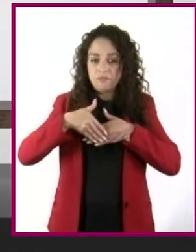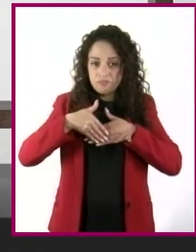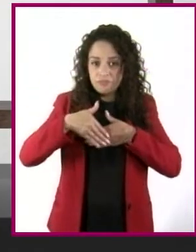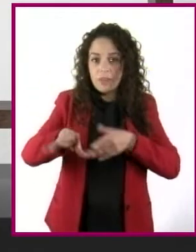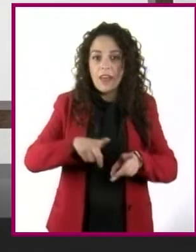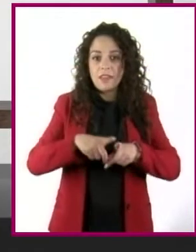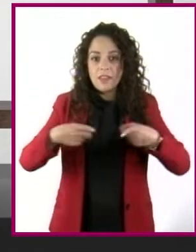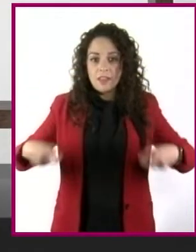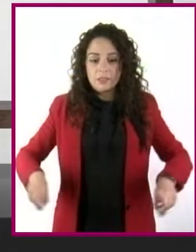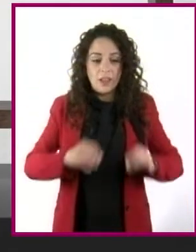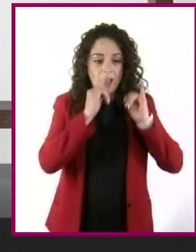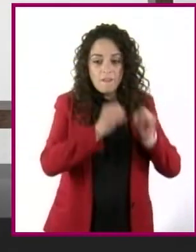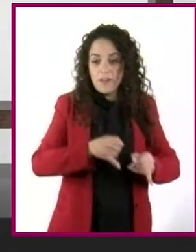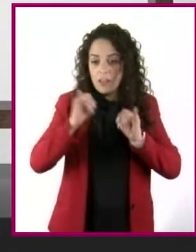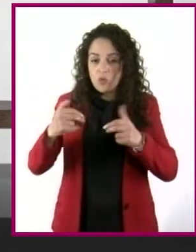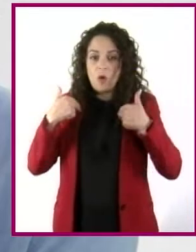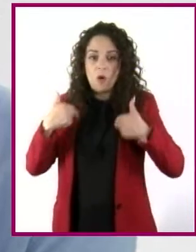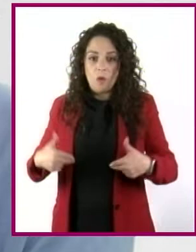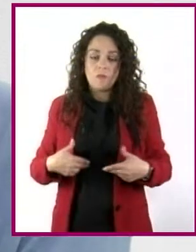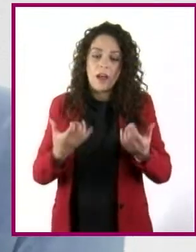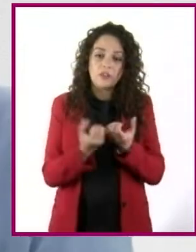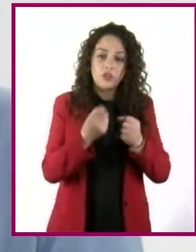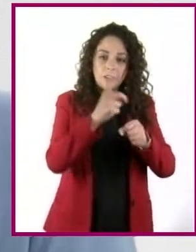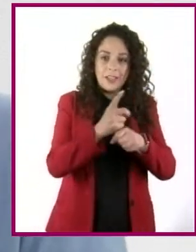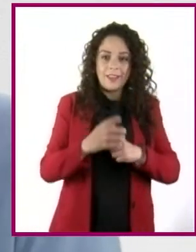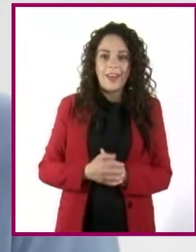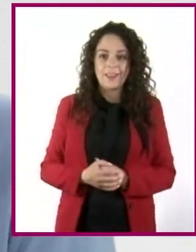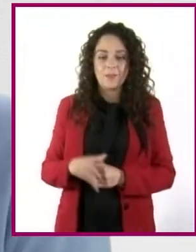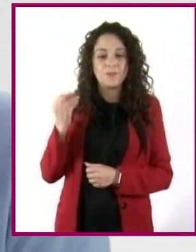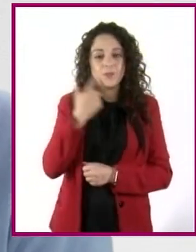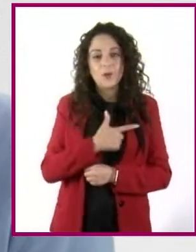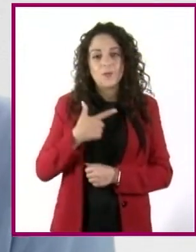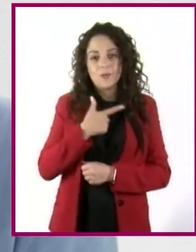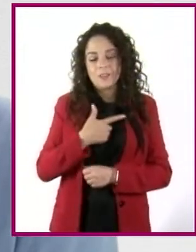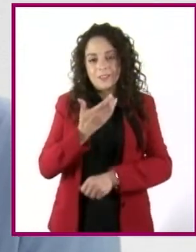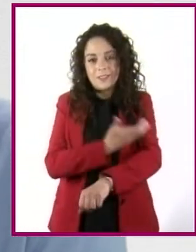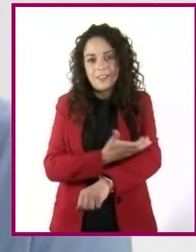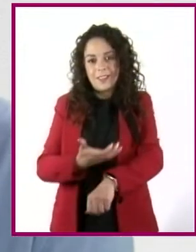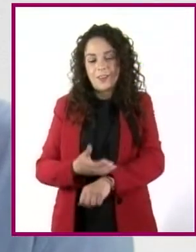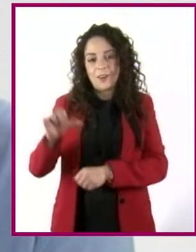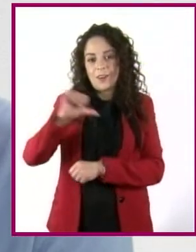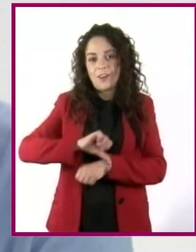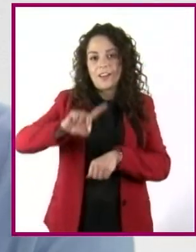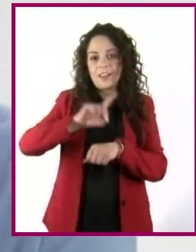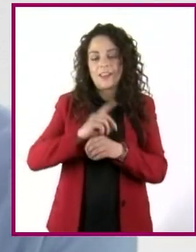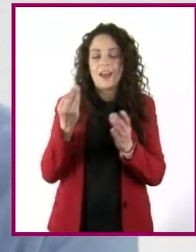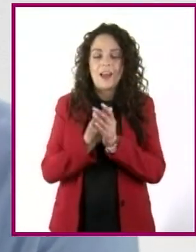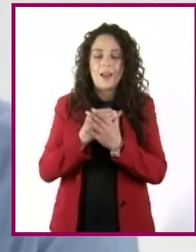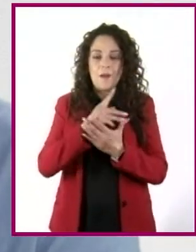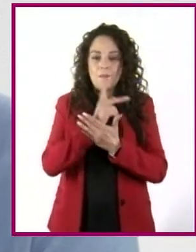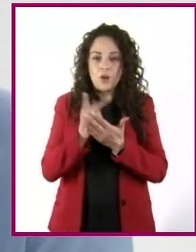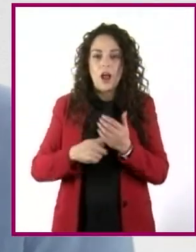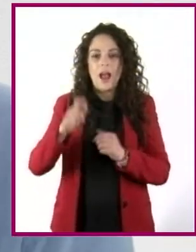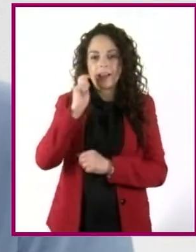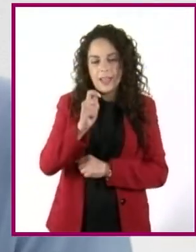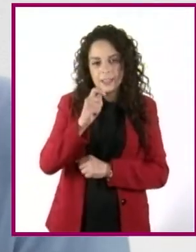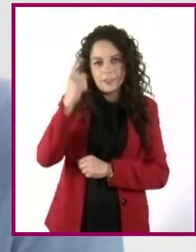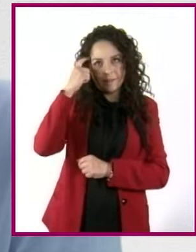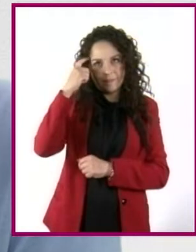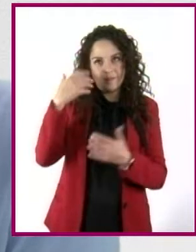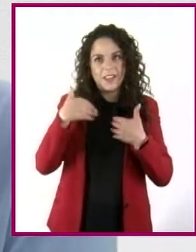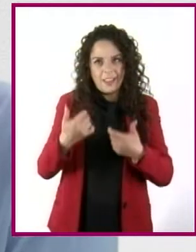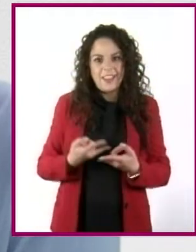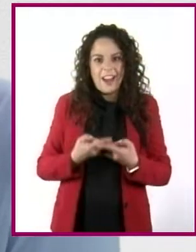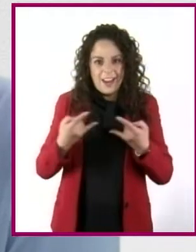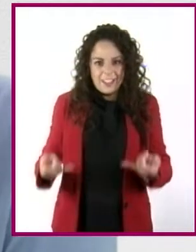desarrollo como individuos y como sociedad. Nos da mucho gusto que nos hayas acompañado en este programa de Conciencia Histórica, en el que tratamos